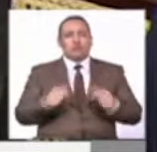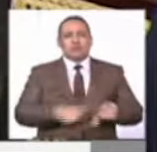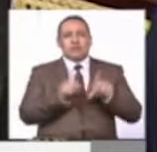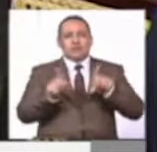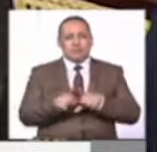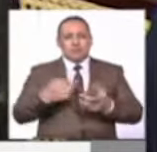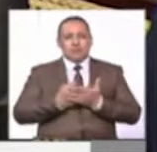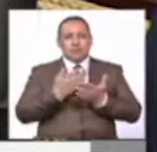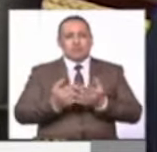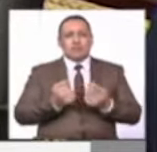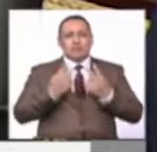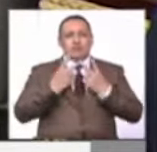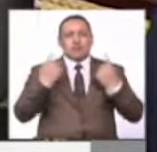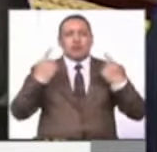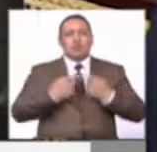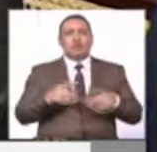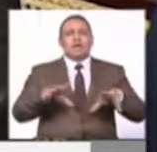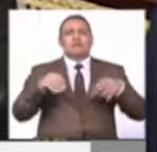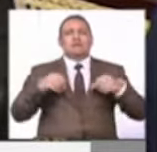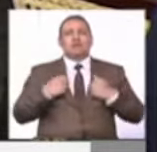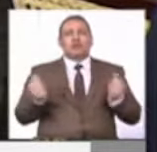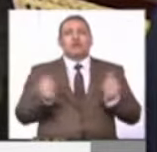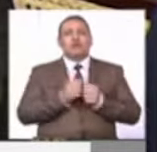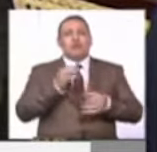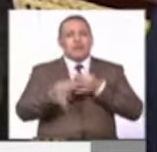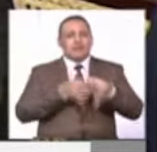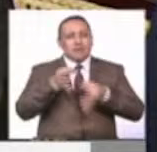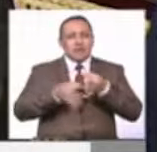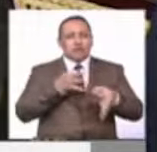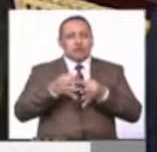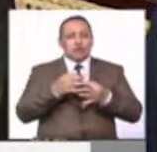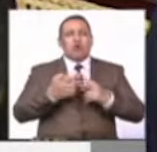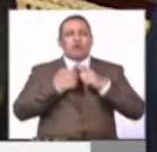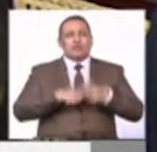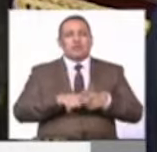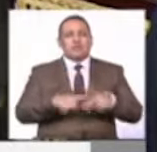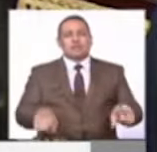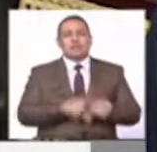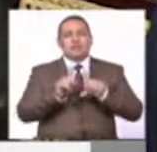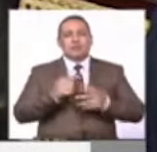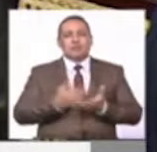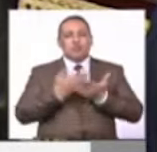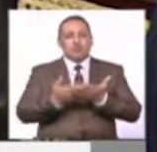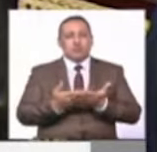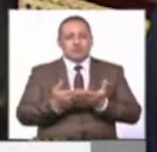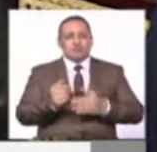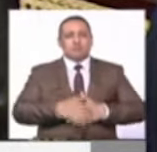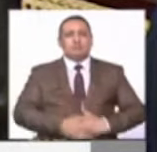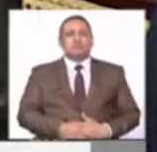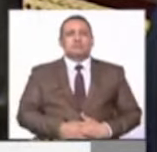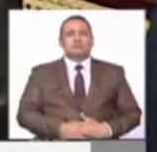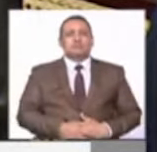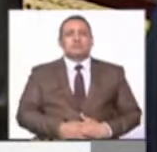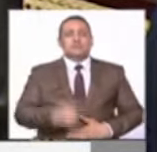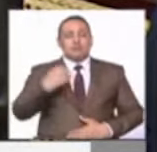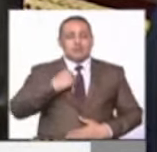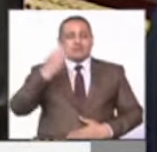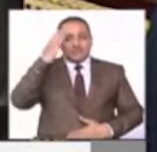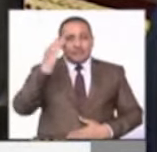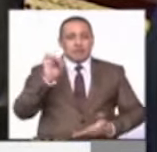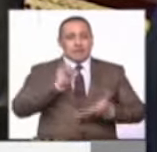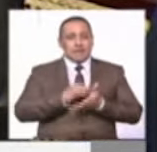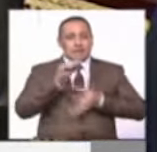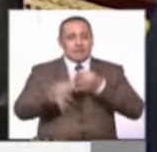unánime que recogió la tesis interpretativa originaria propuesta por el señor conocen que el